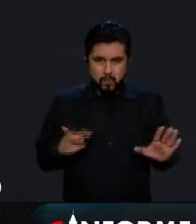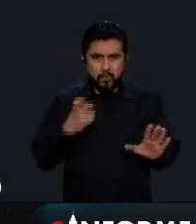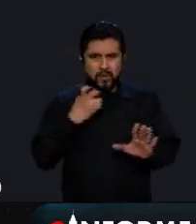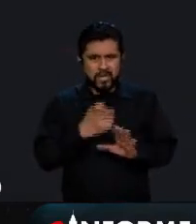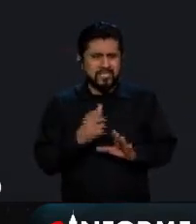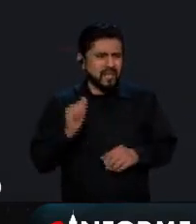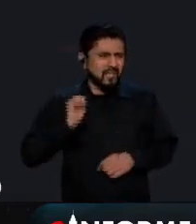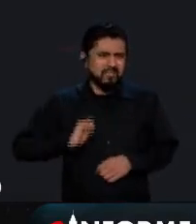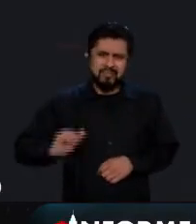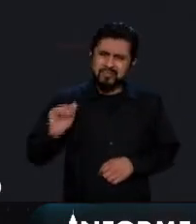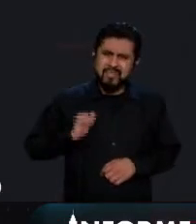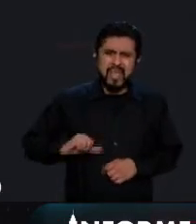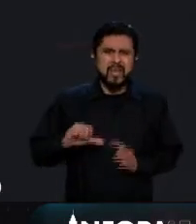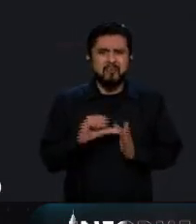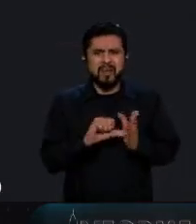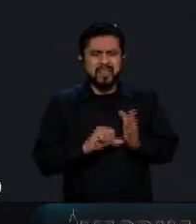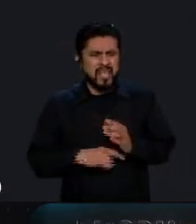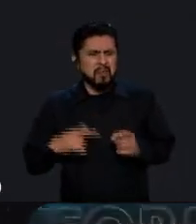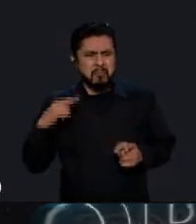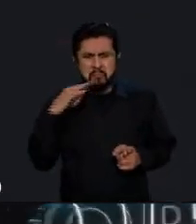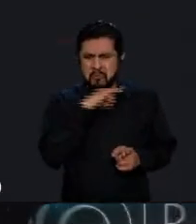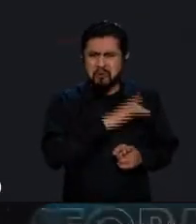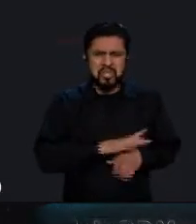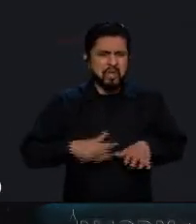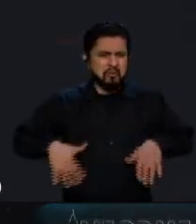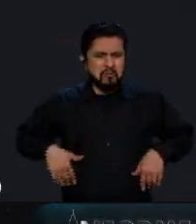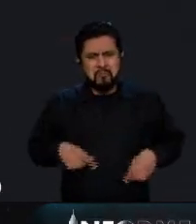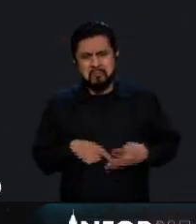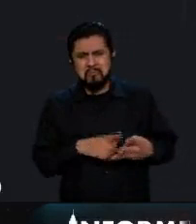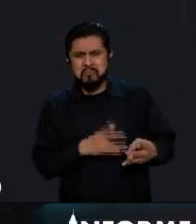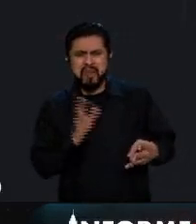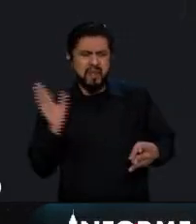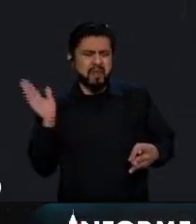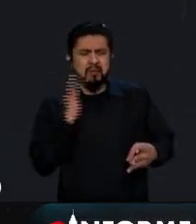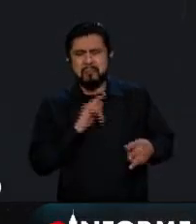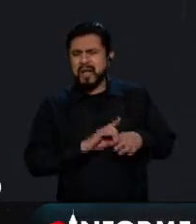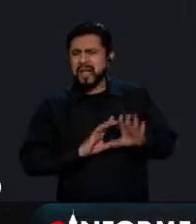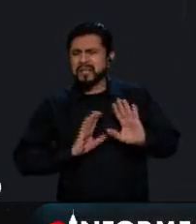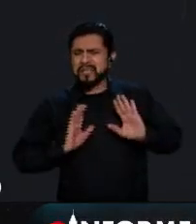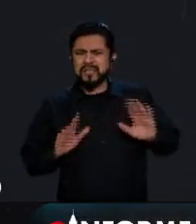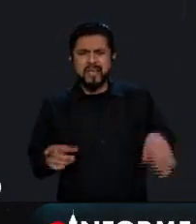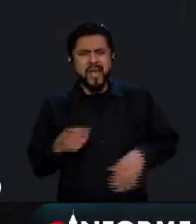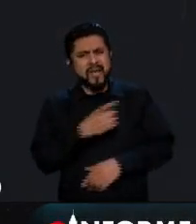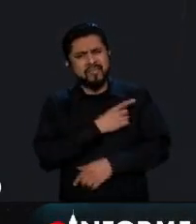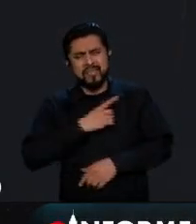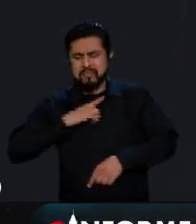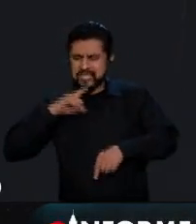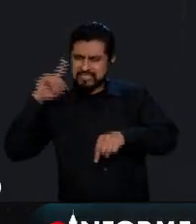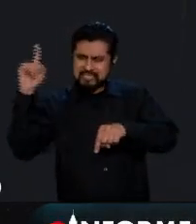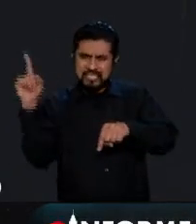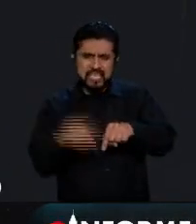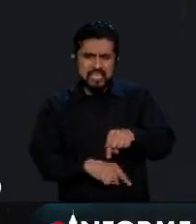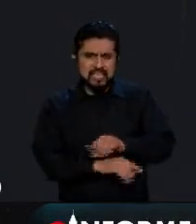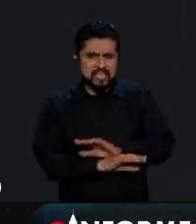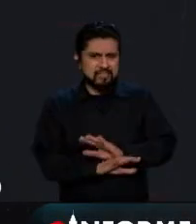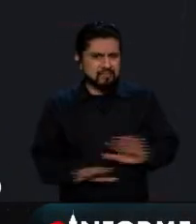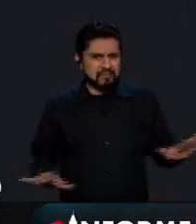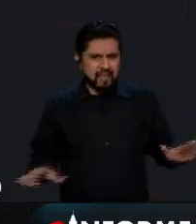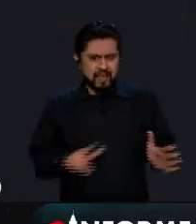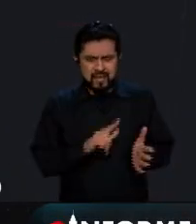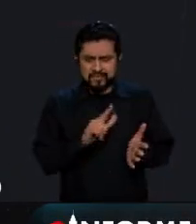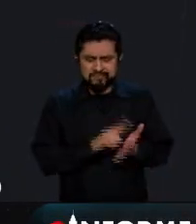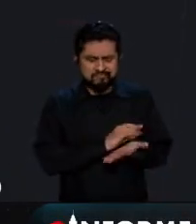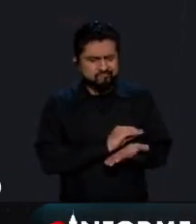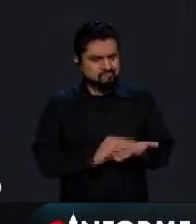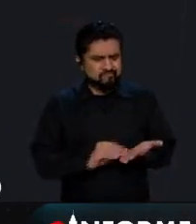decimonónico, obsoleto, hipócrita, de cobardes, sino además es necesario derogarlo legalmente hablando, y eso lo